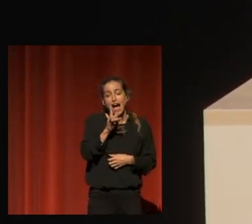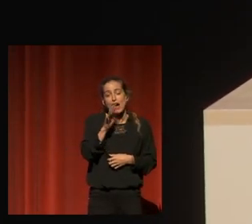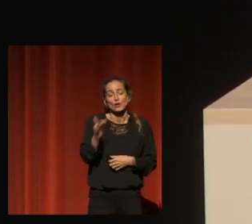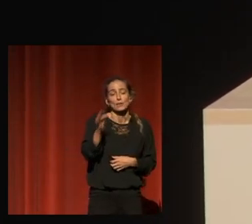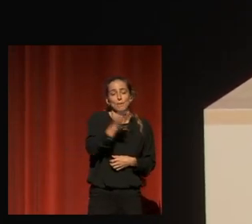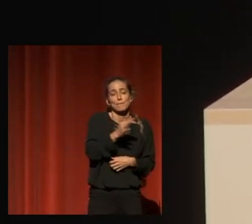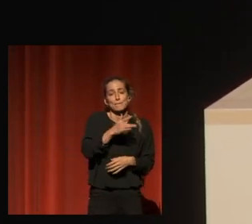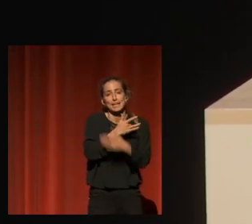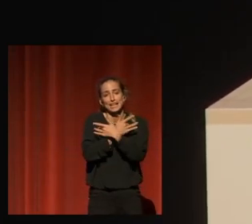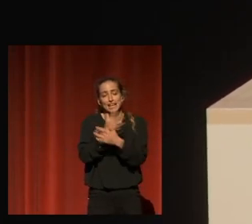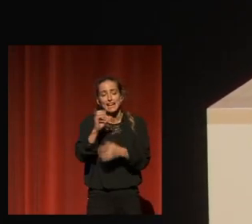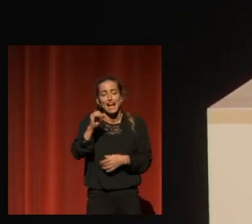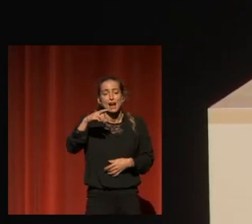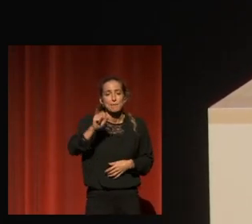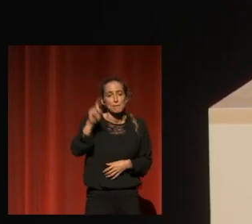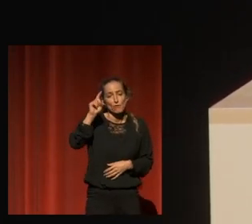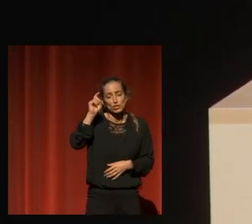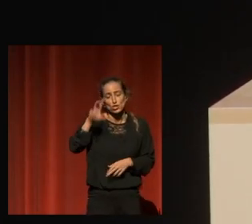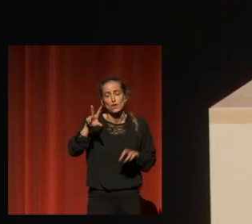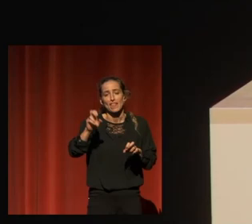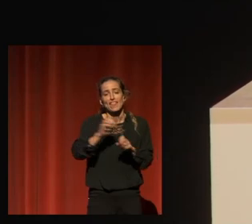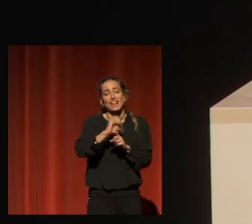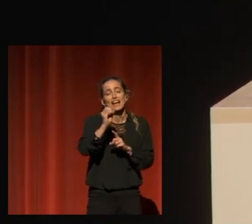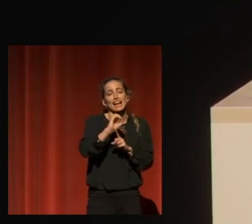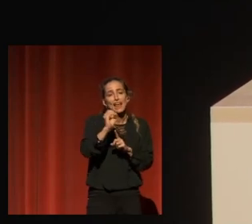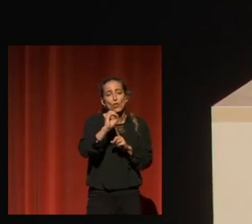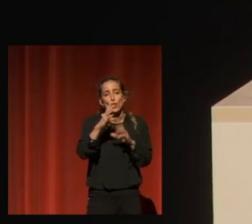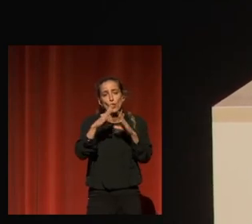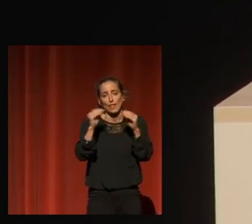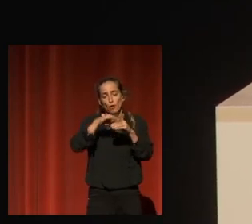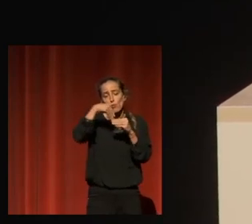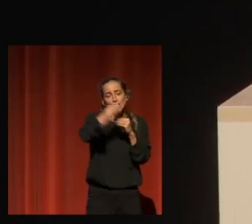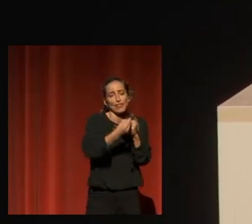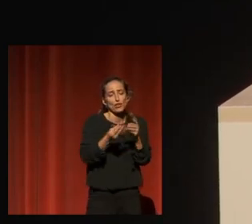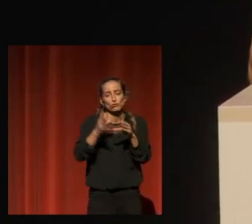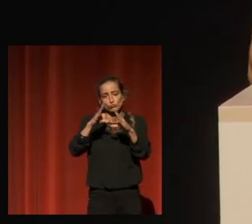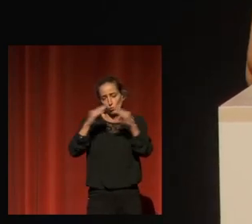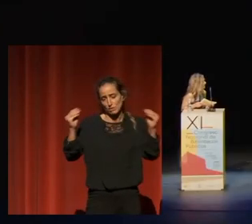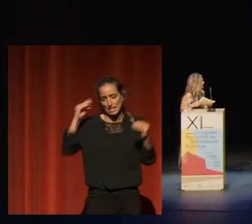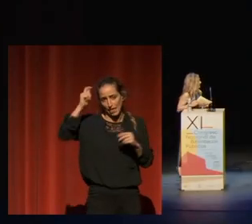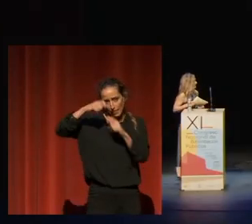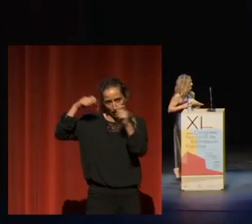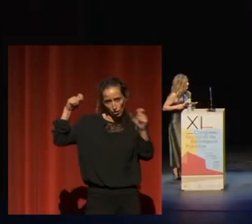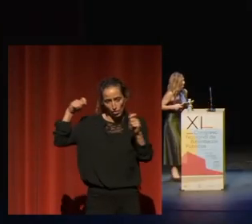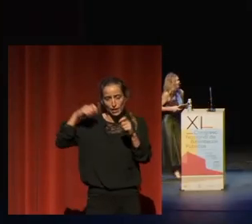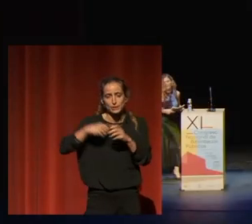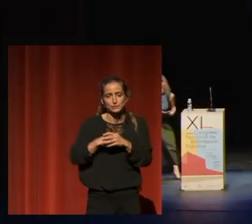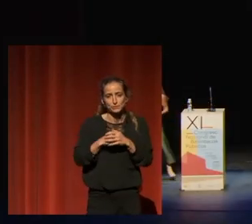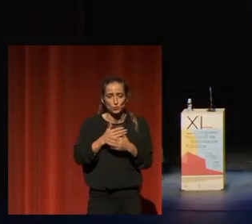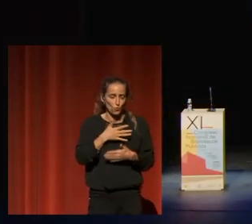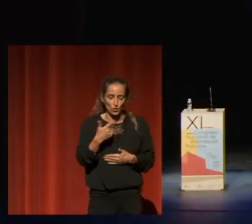profesora del grado de información y documentación de la Universidad de Zaragoza cuando quieras Mari